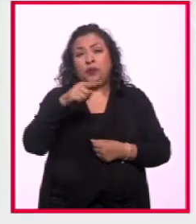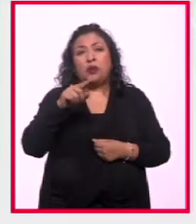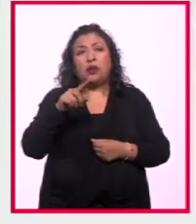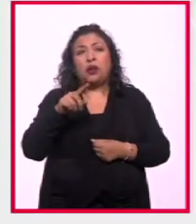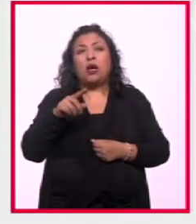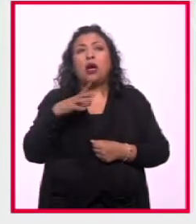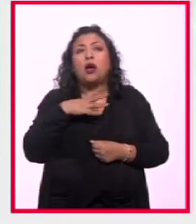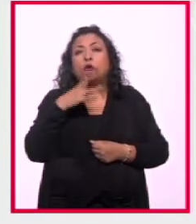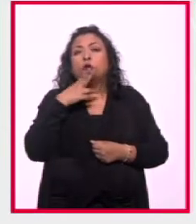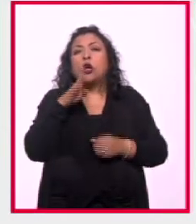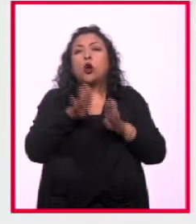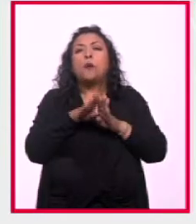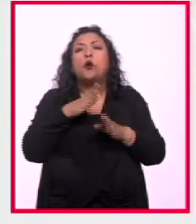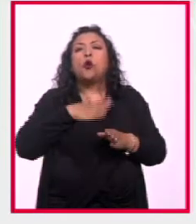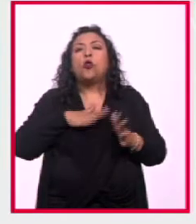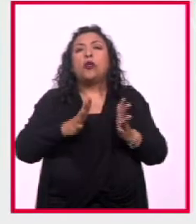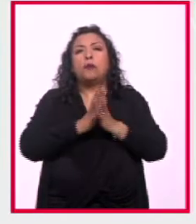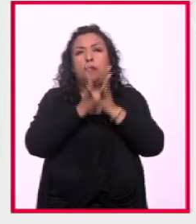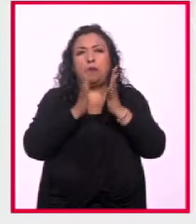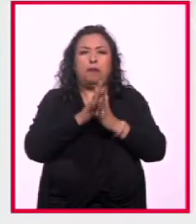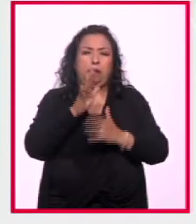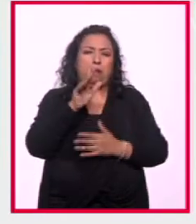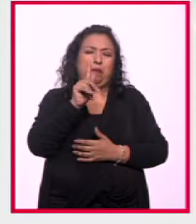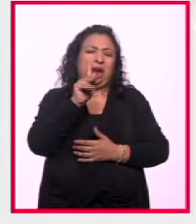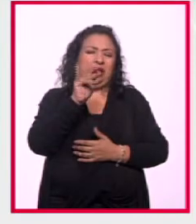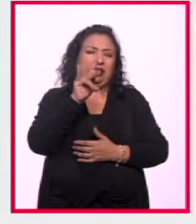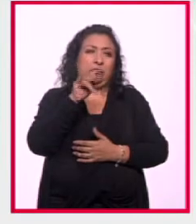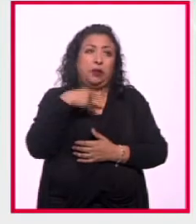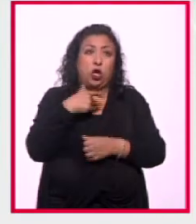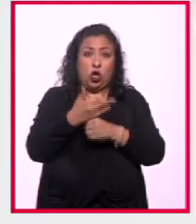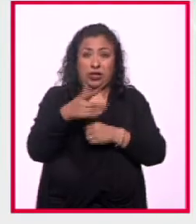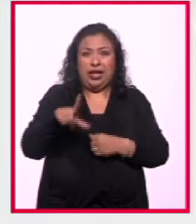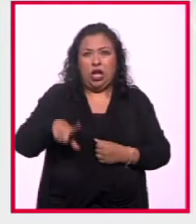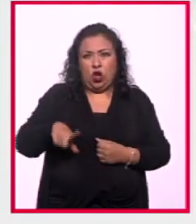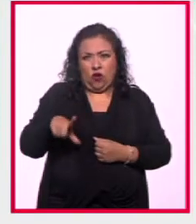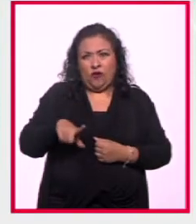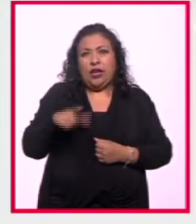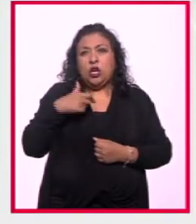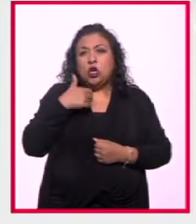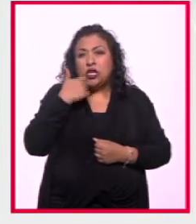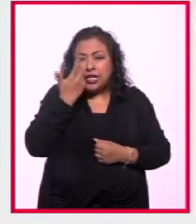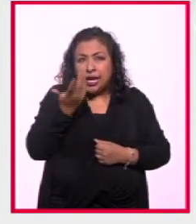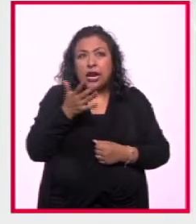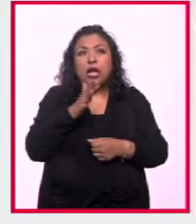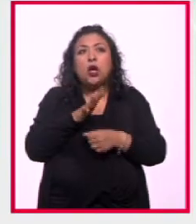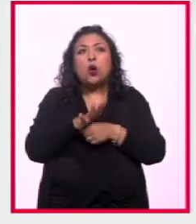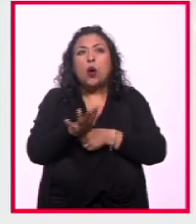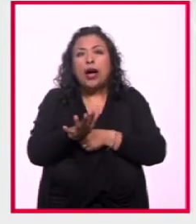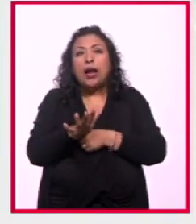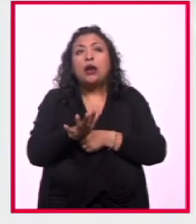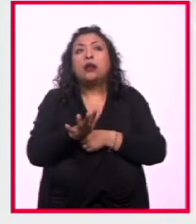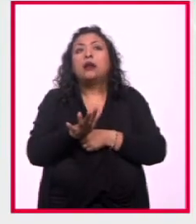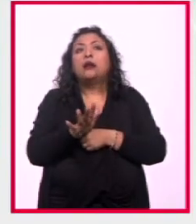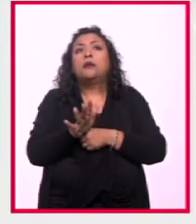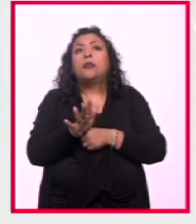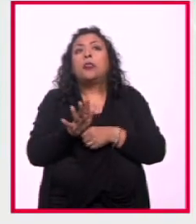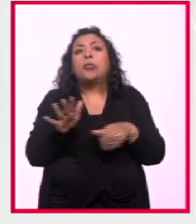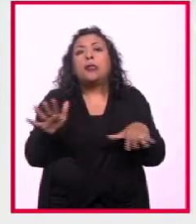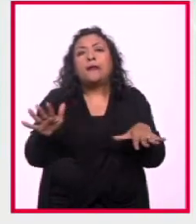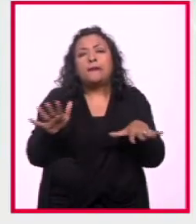como como democracia participativa digamos ahorita este gobierno lo que está tratando de hacer es superar